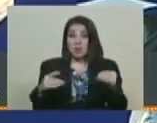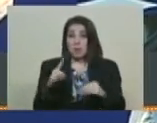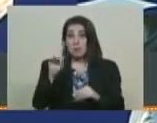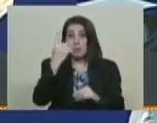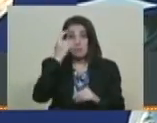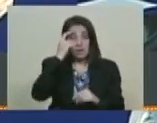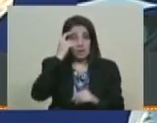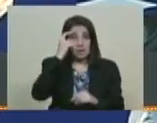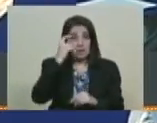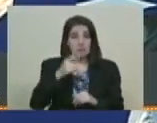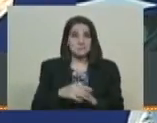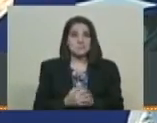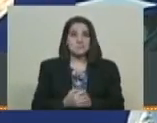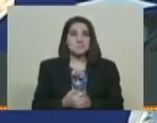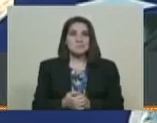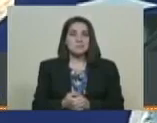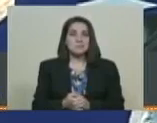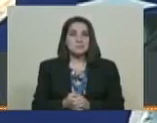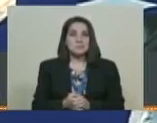día.